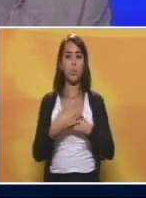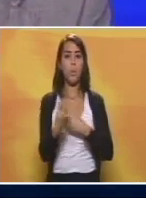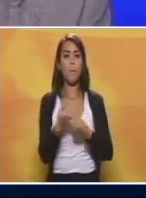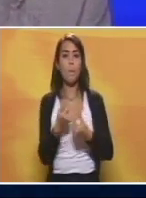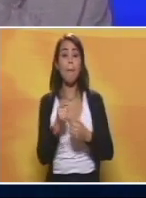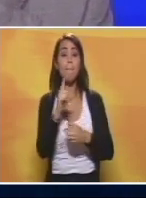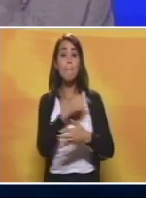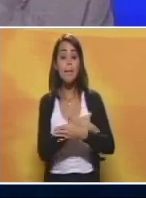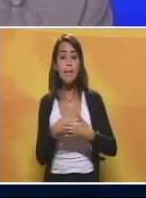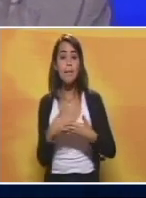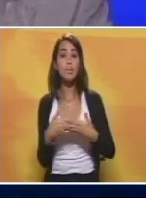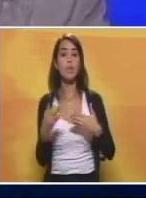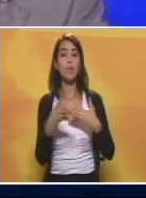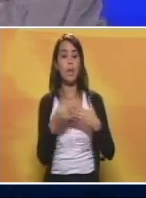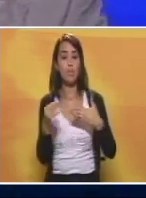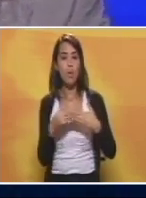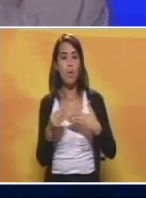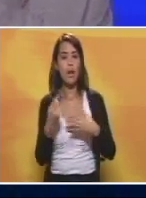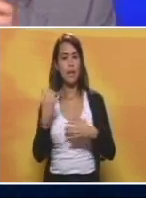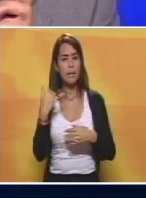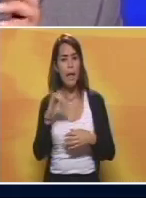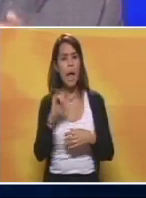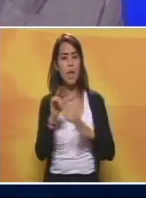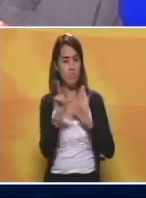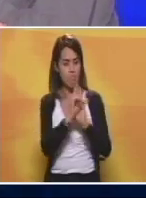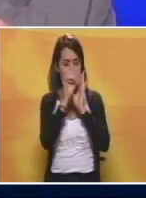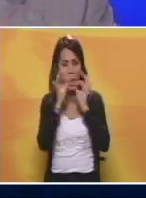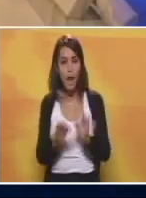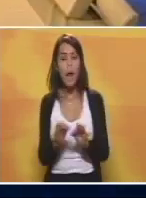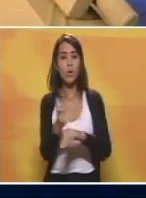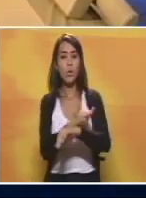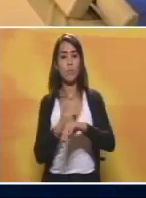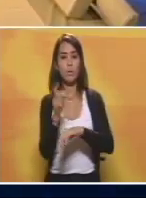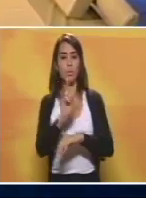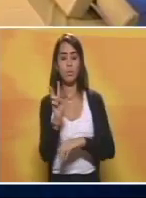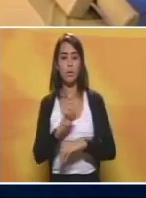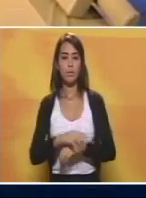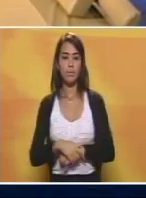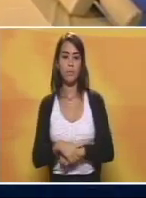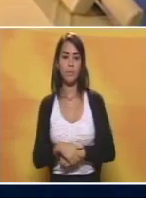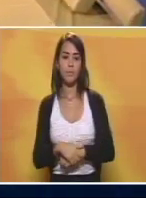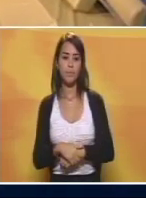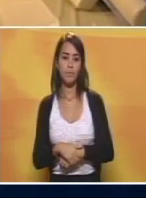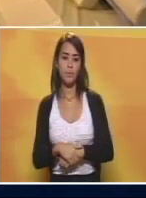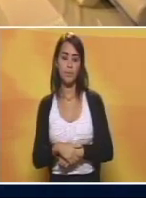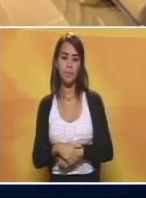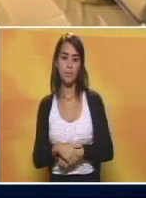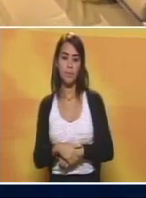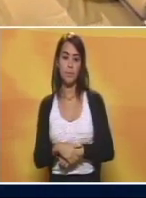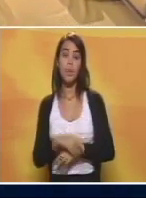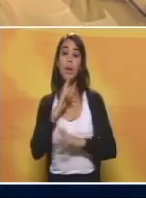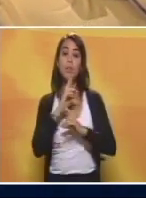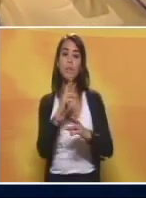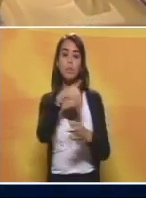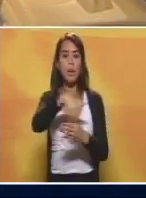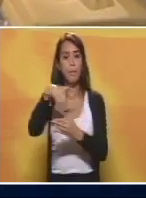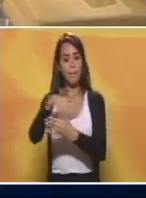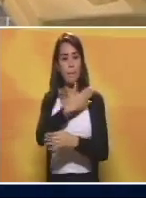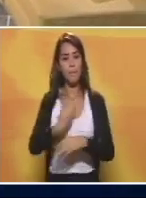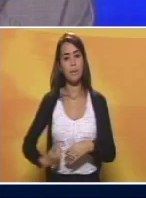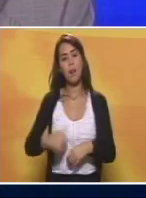de mil millones de dólares que tiene legítimamente nuestro gobierno respecto a los resultados presidenciales